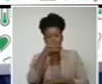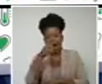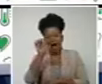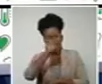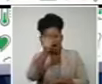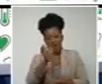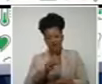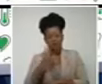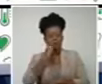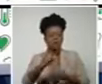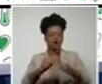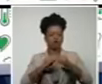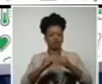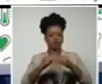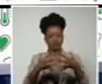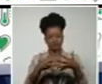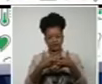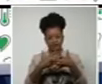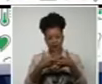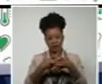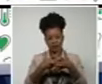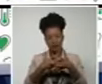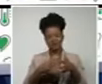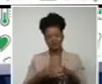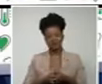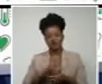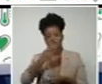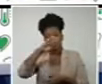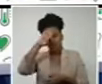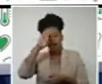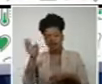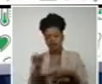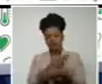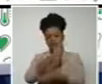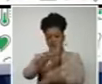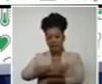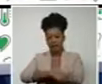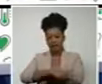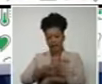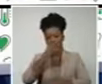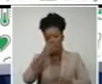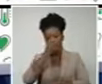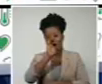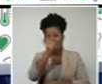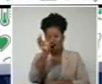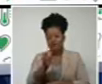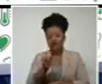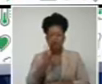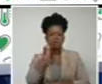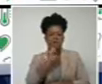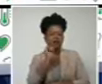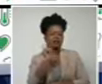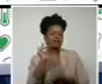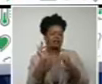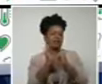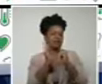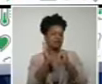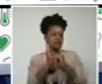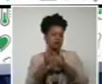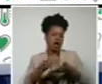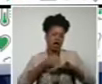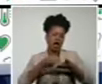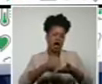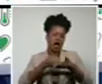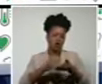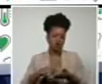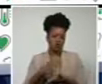relaciones entre Cuba y los países africanos, donde existen más de 6.000 colaboradores nuestros